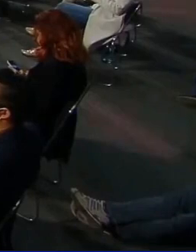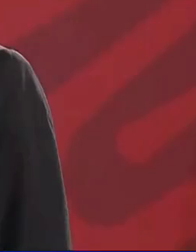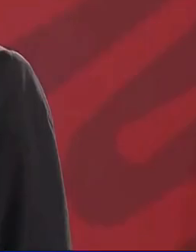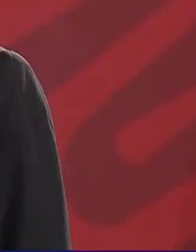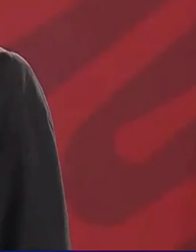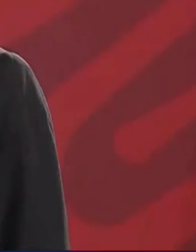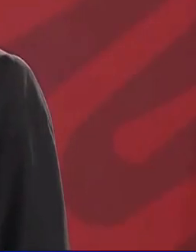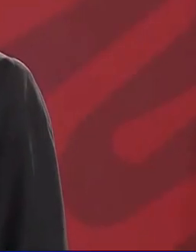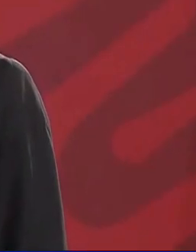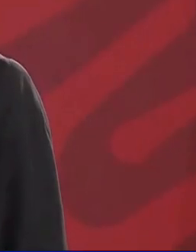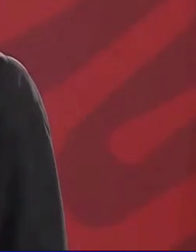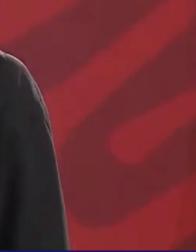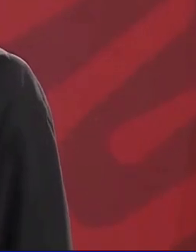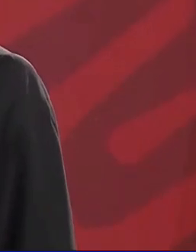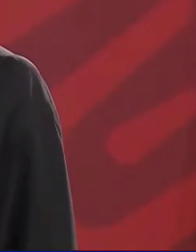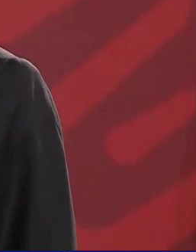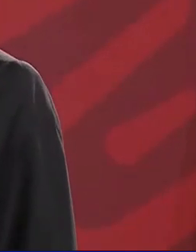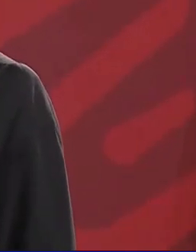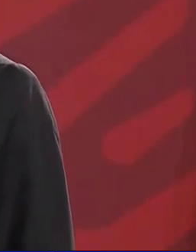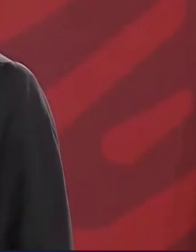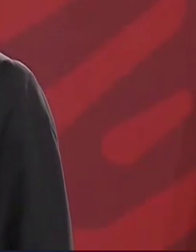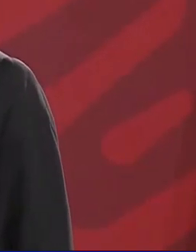de que no trabajo.